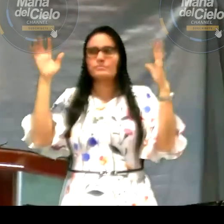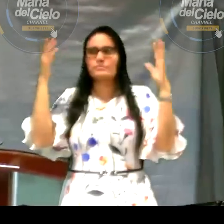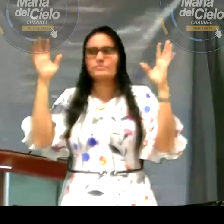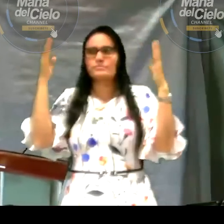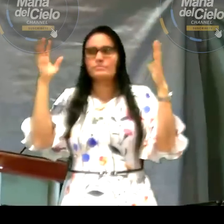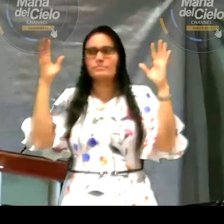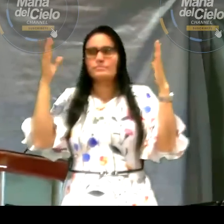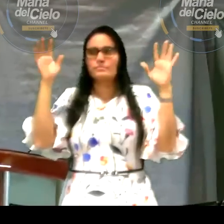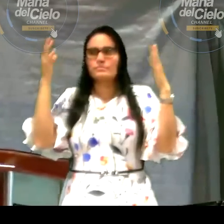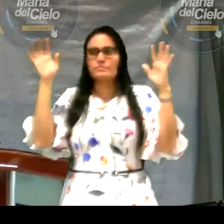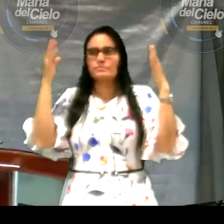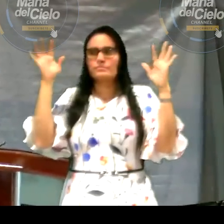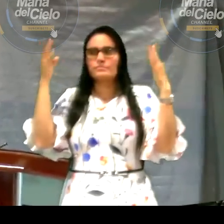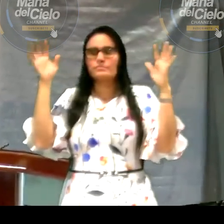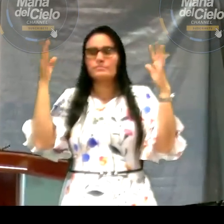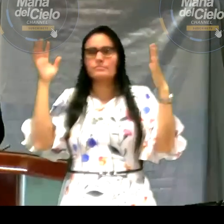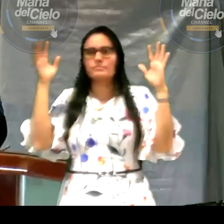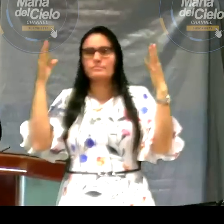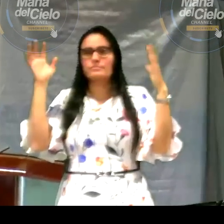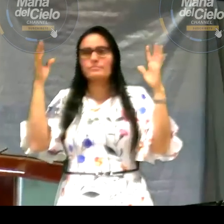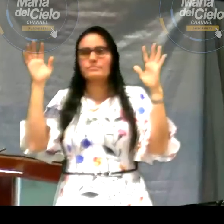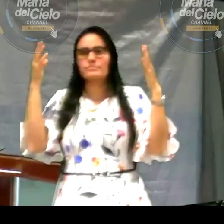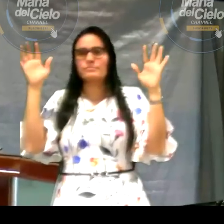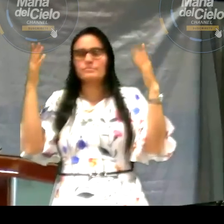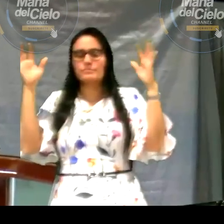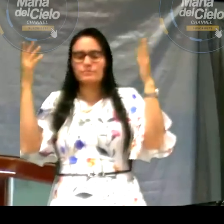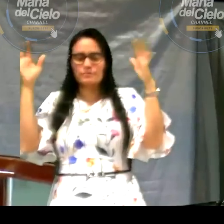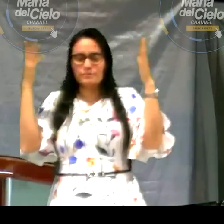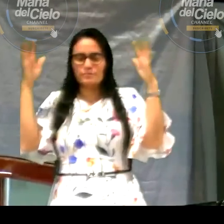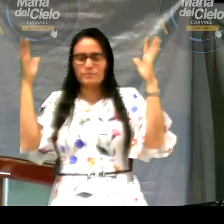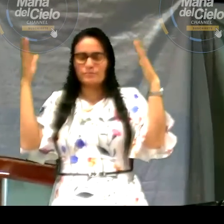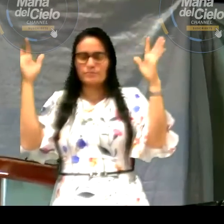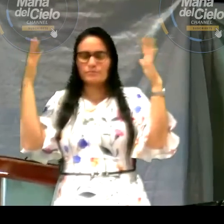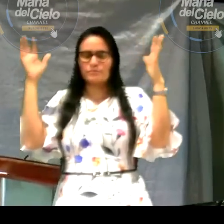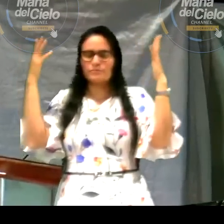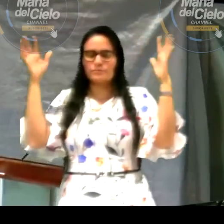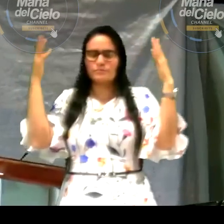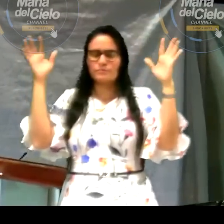Dale ese aplauso fuerte a la gloria de Dios.